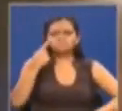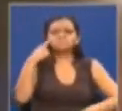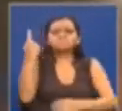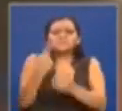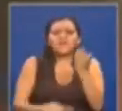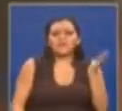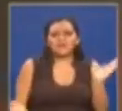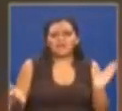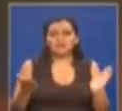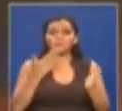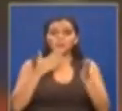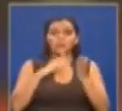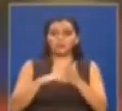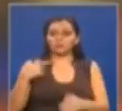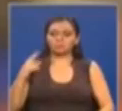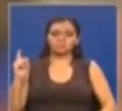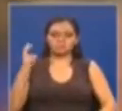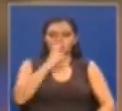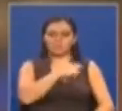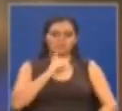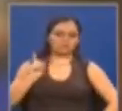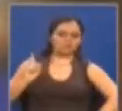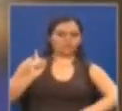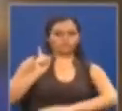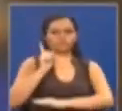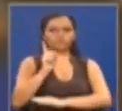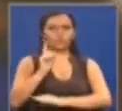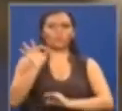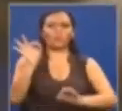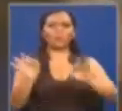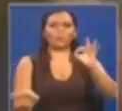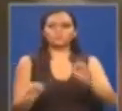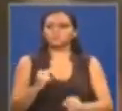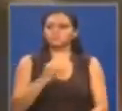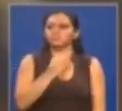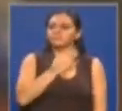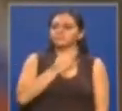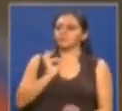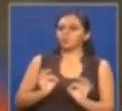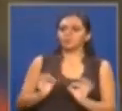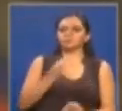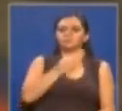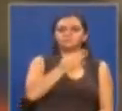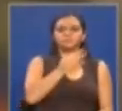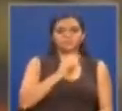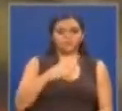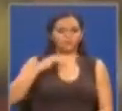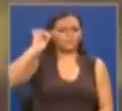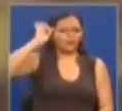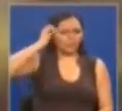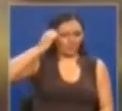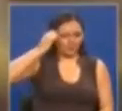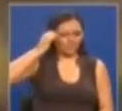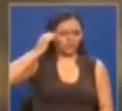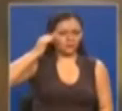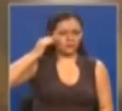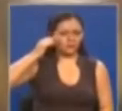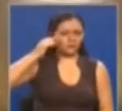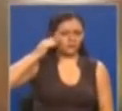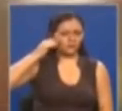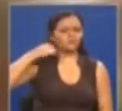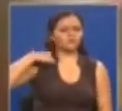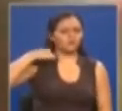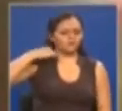una intimidación al juez. Se mete con la Fuerza Armada, yo recuerdo tanto, y es uno de los acusados en este juicio. Y es uno de los oficiales de los que no tengo un